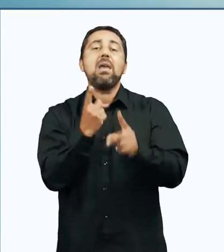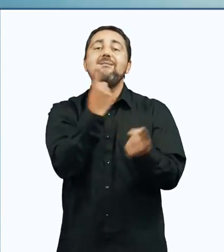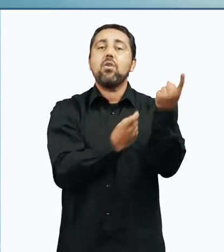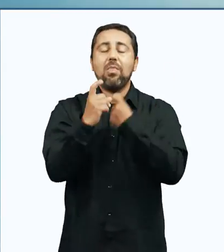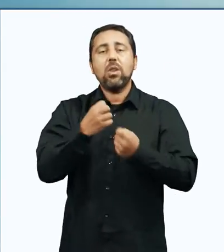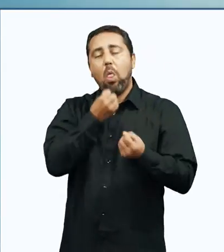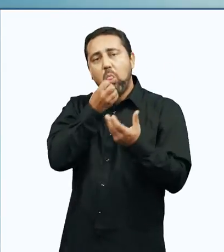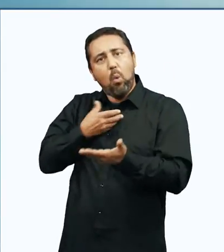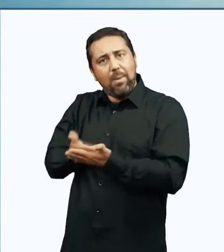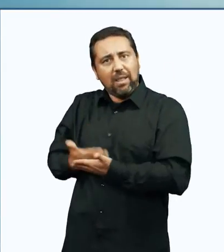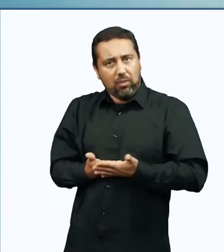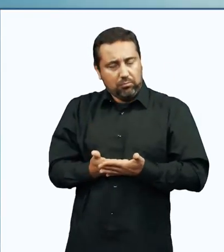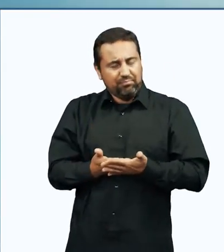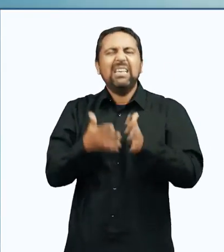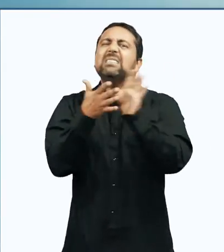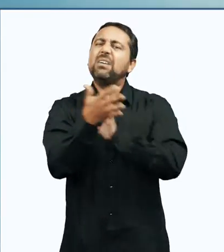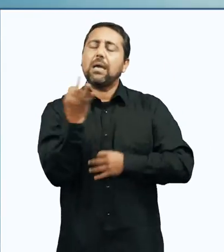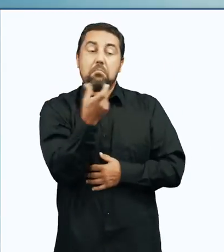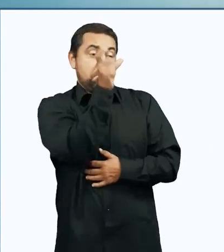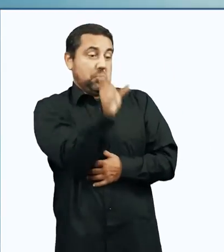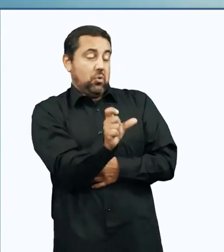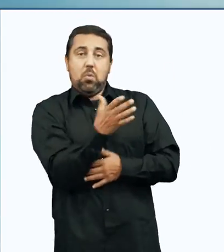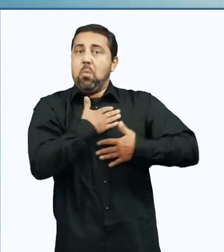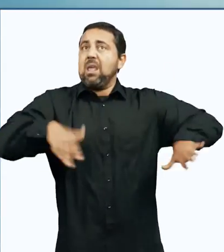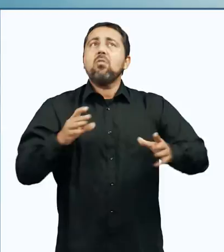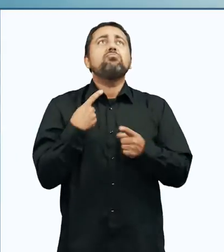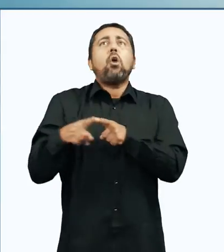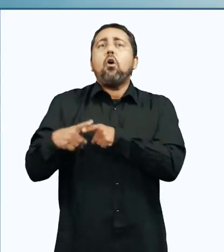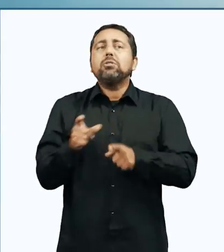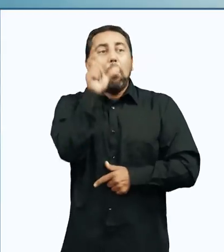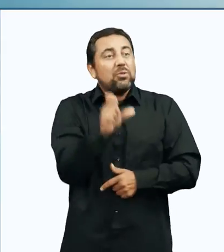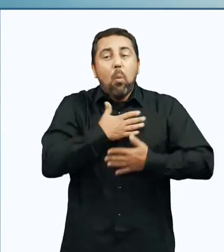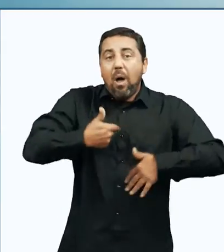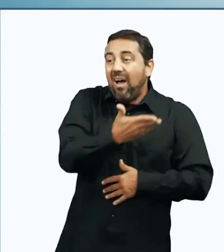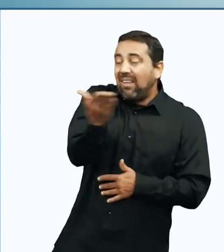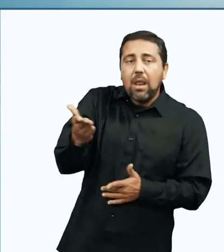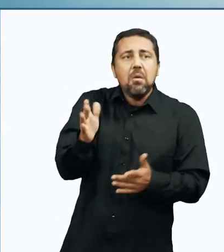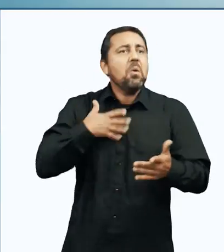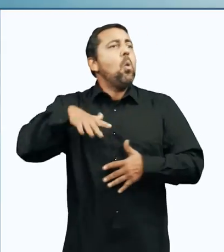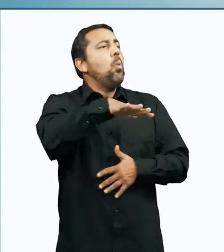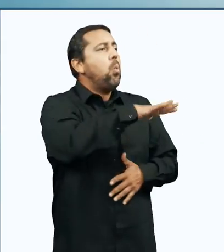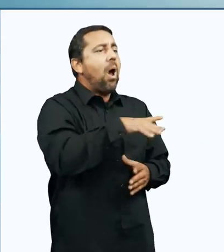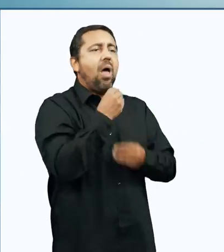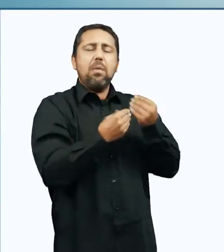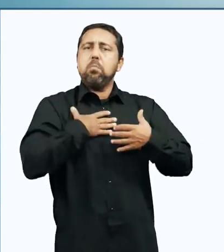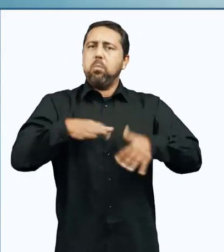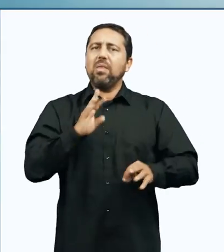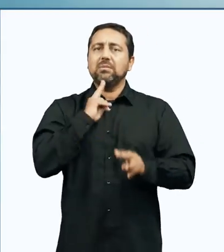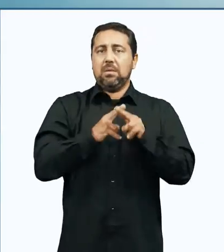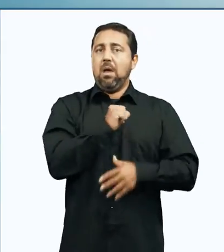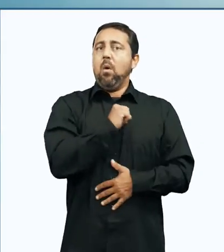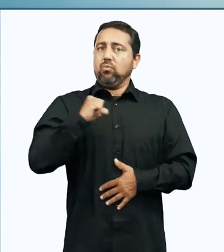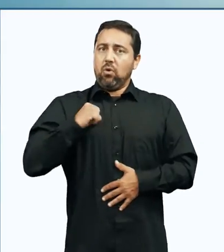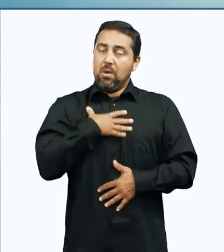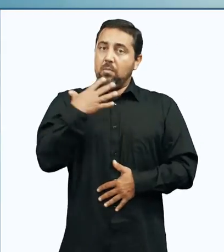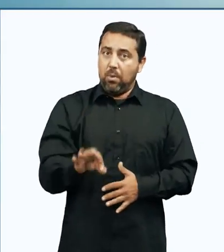a la información y documentación es decir que cualquier persona puede hacer cualquier cosa en cualquier sitio de forma autónoma